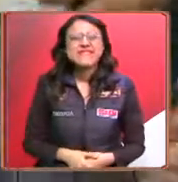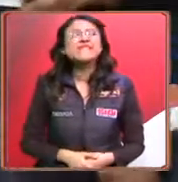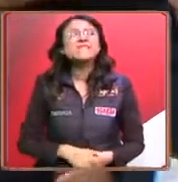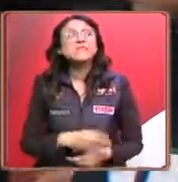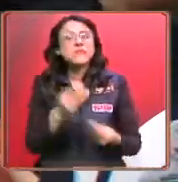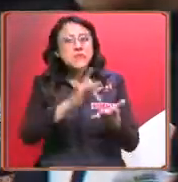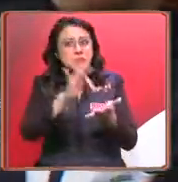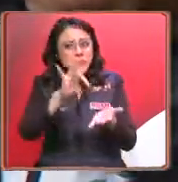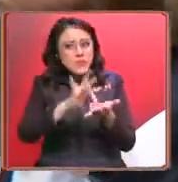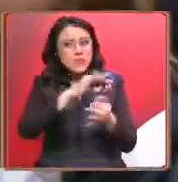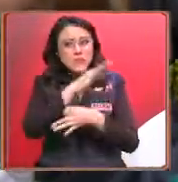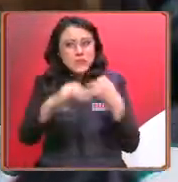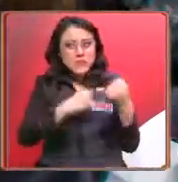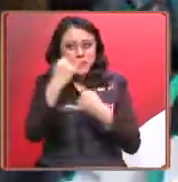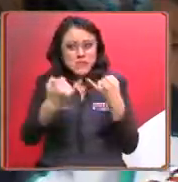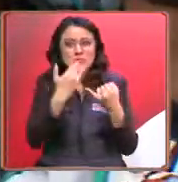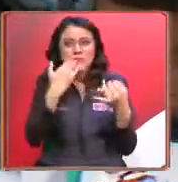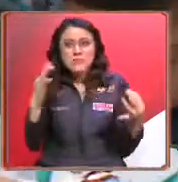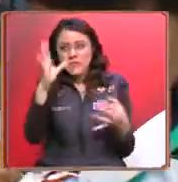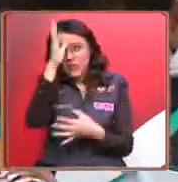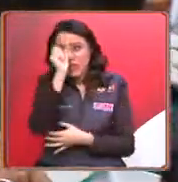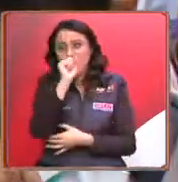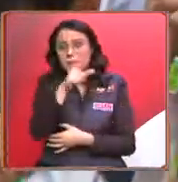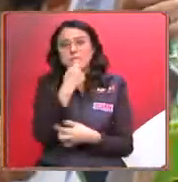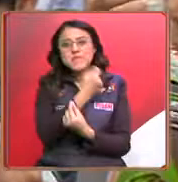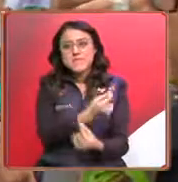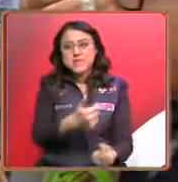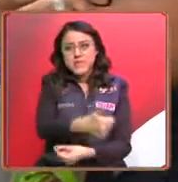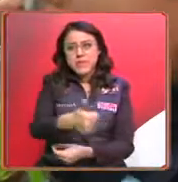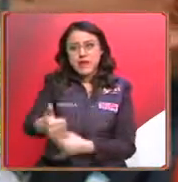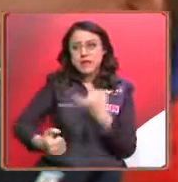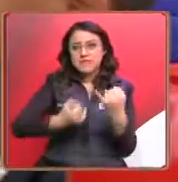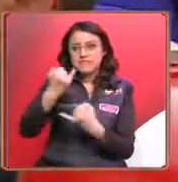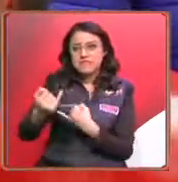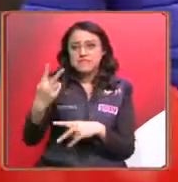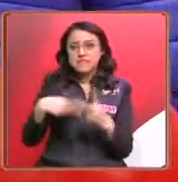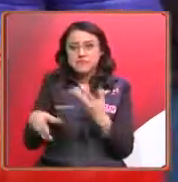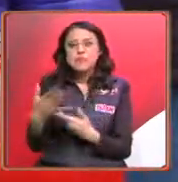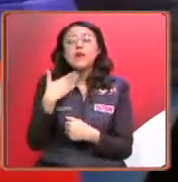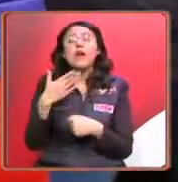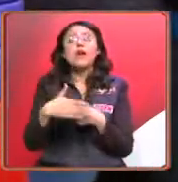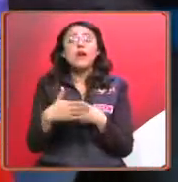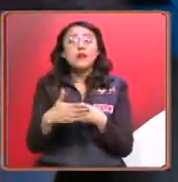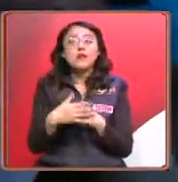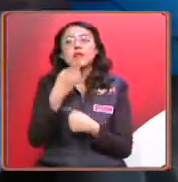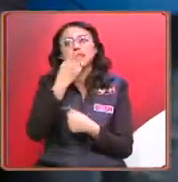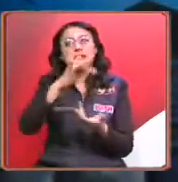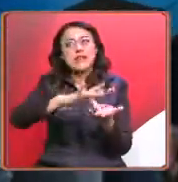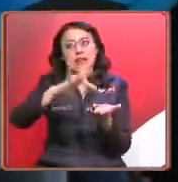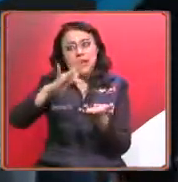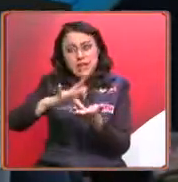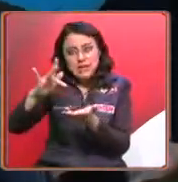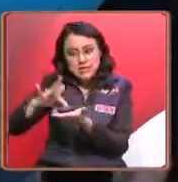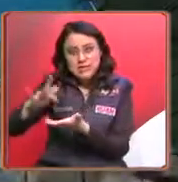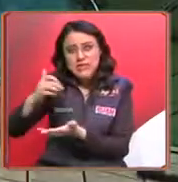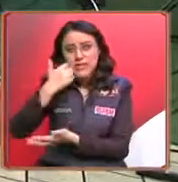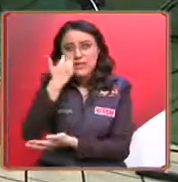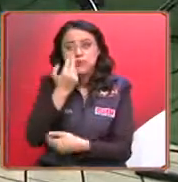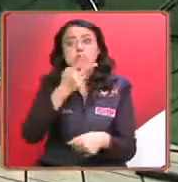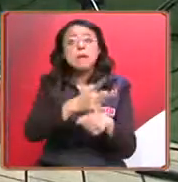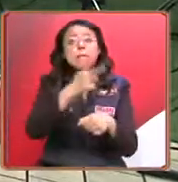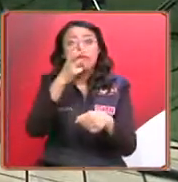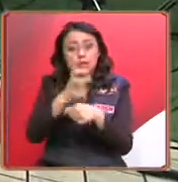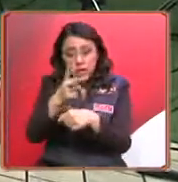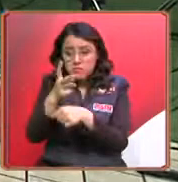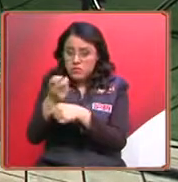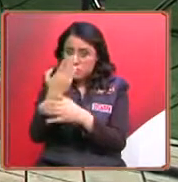que se juntaron tantos juguetes y que se pusieron de acuerdo todos los chavos y cada quien trajo su juguete, la siguiente es agradecerles de una forma especial, invitándolos